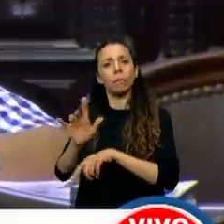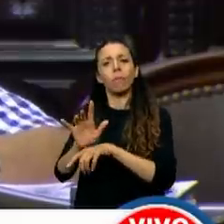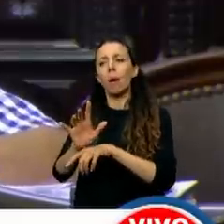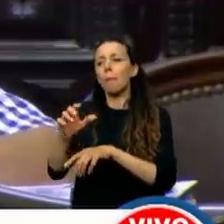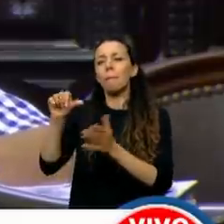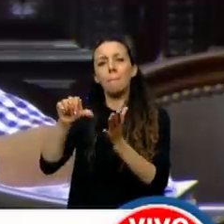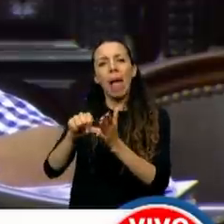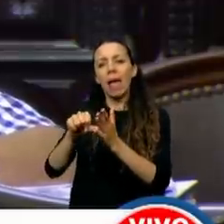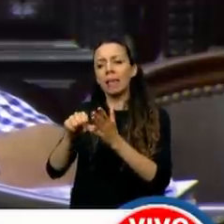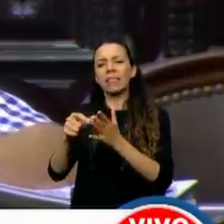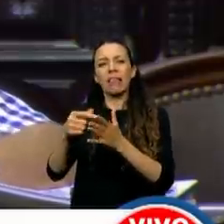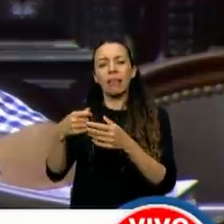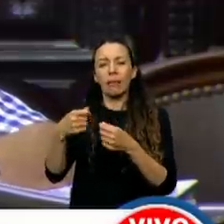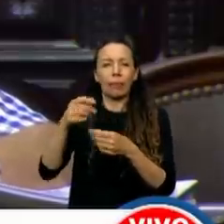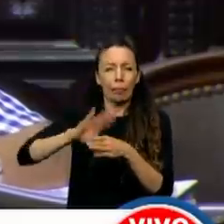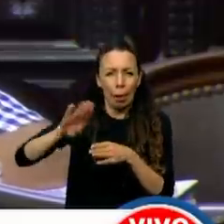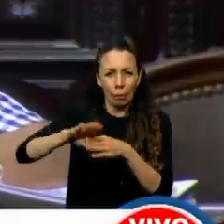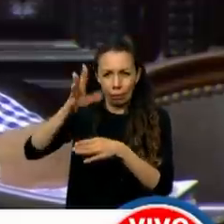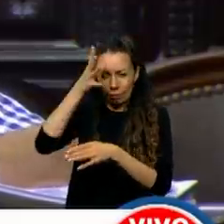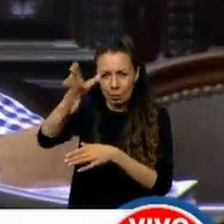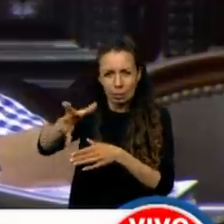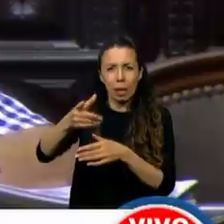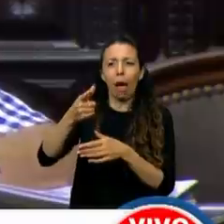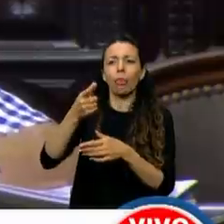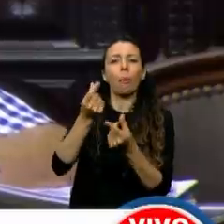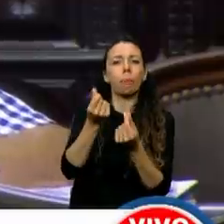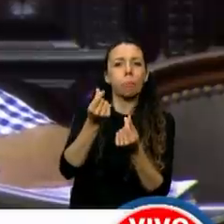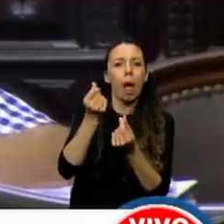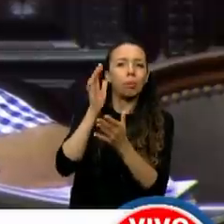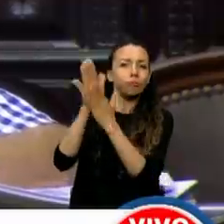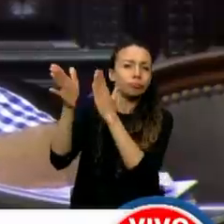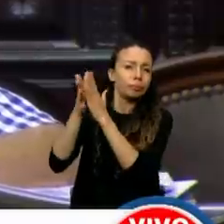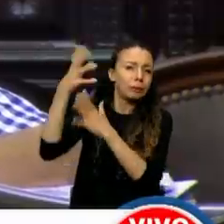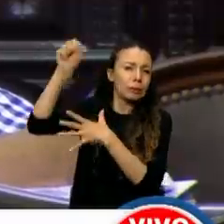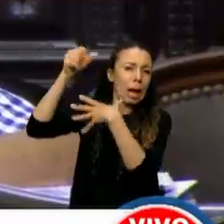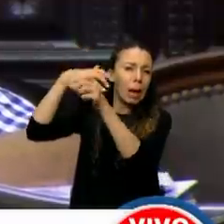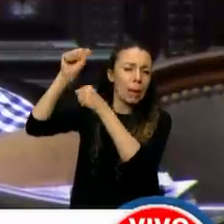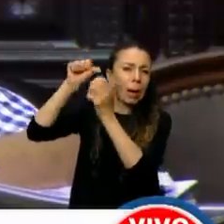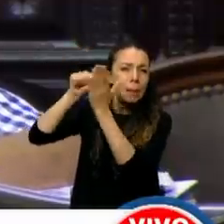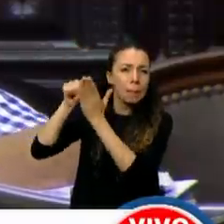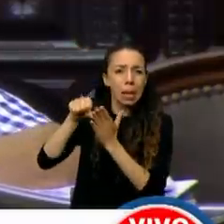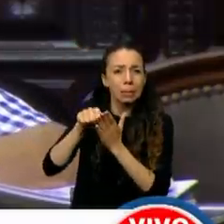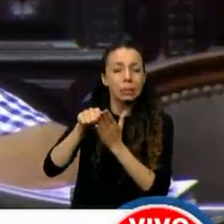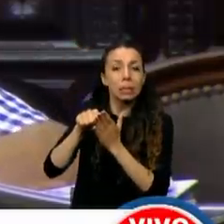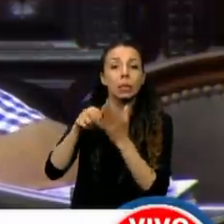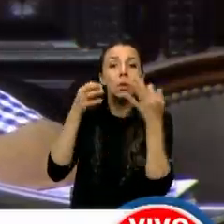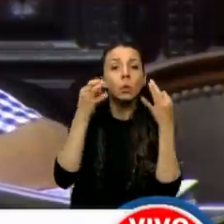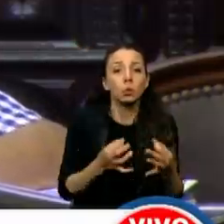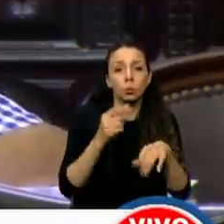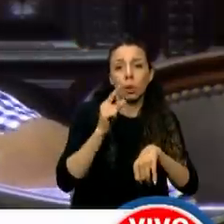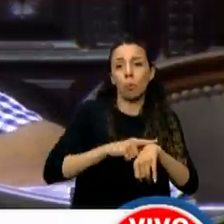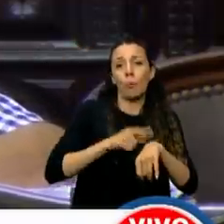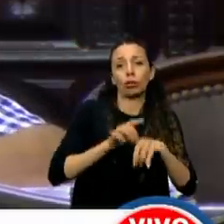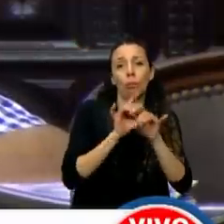bancos para la fuga y aun en medio de la pandemia inédita que nos tocó vivir no dejaron